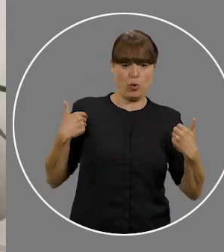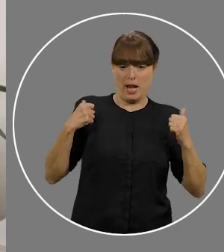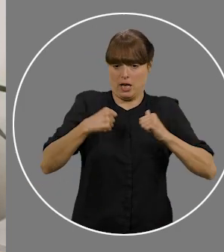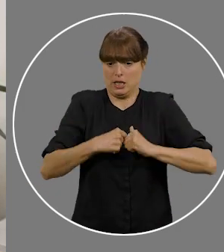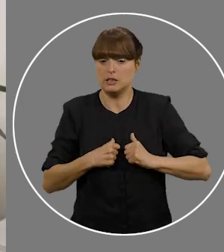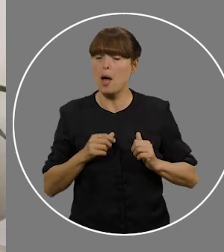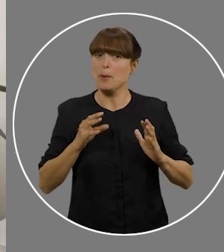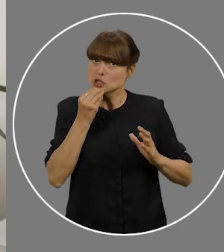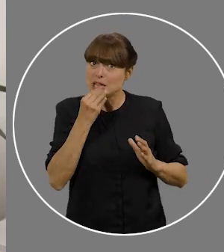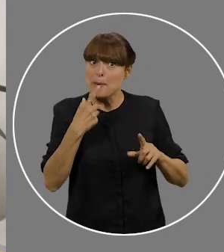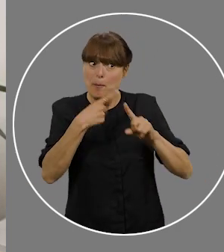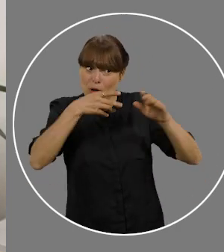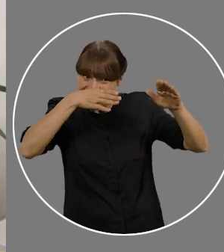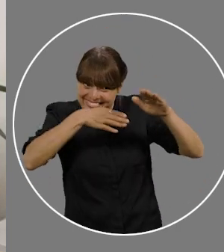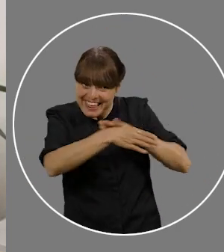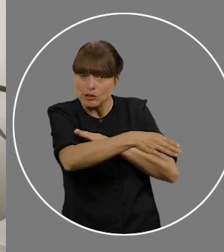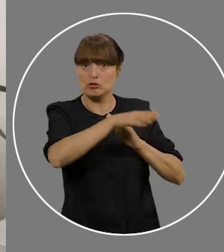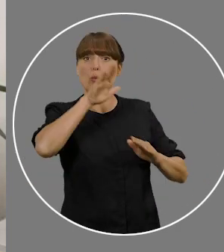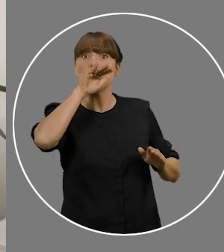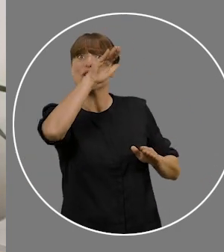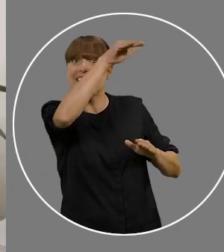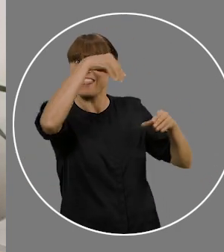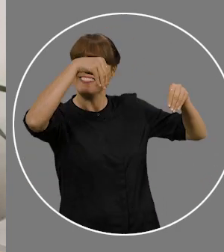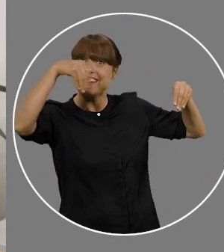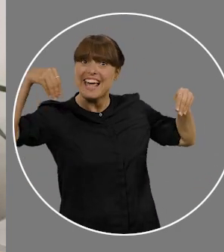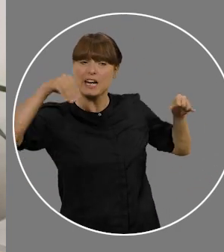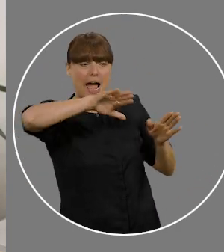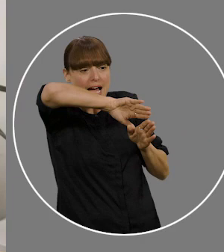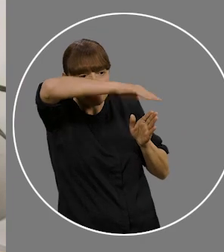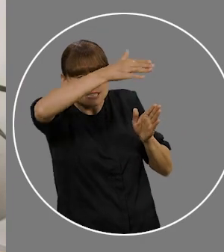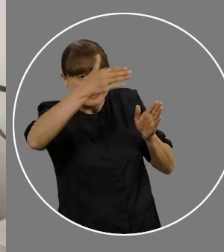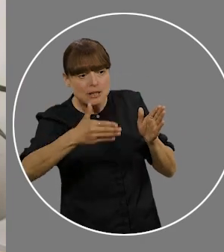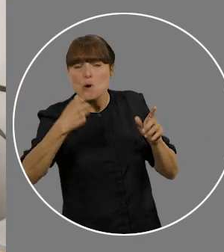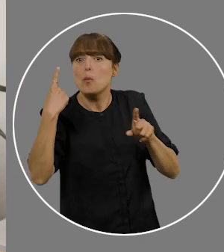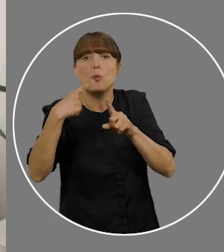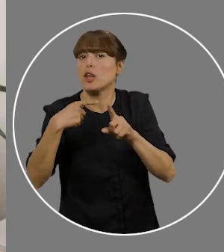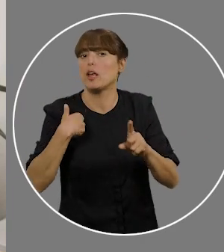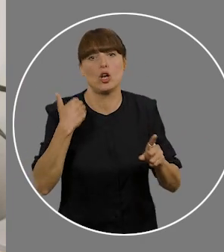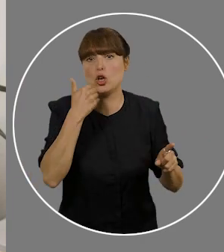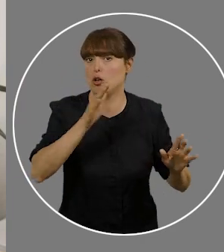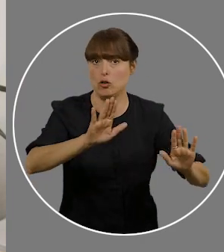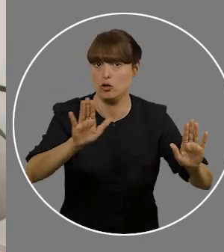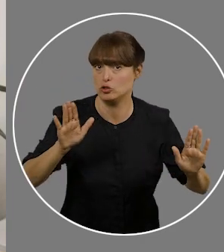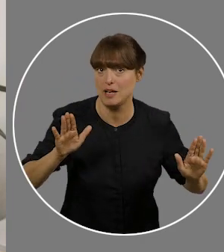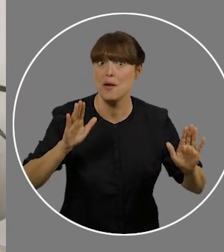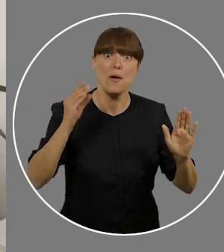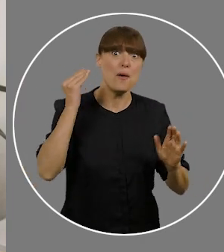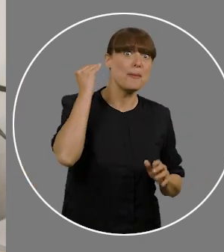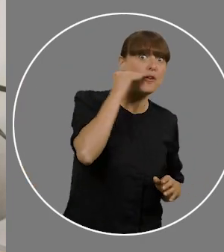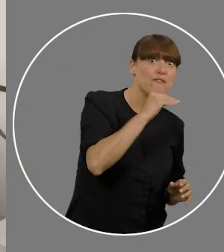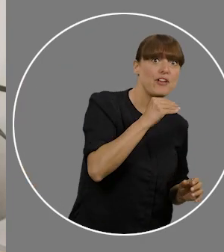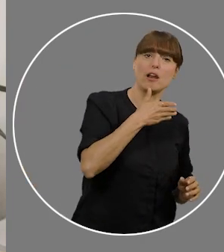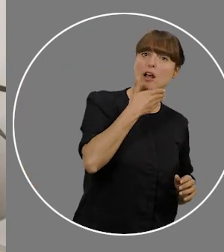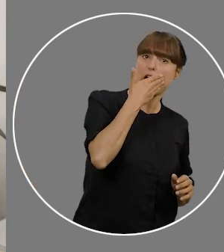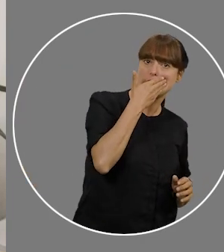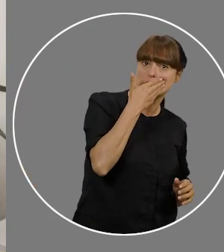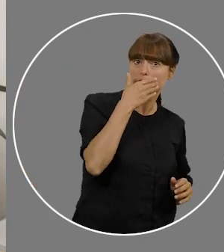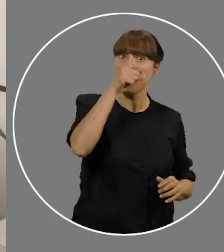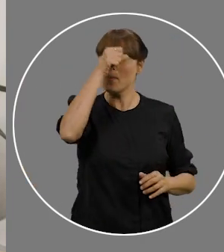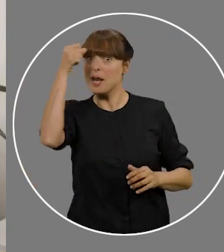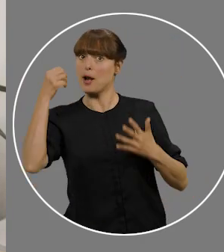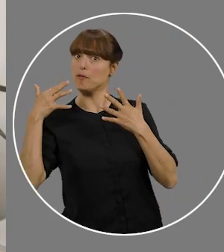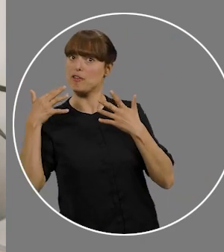que tenía, al estar dentro de la tierra, no sé por qué, en el invierno era caliente y en el verano pues